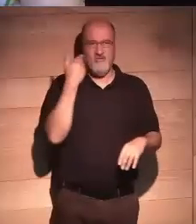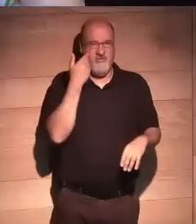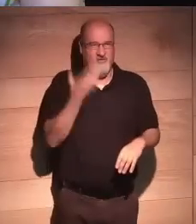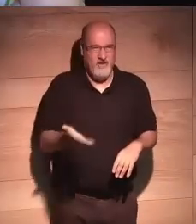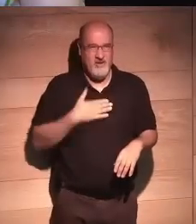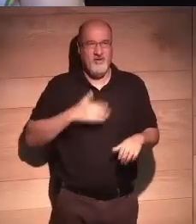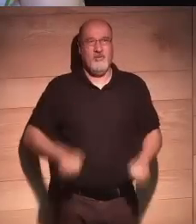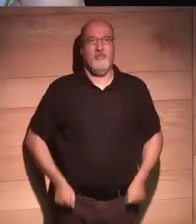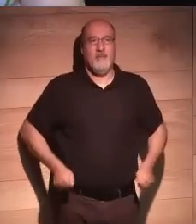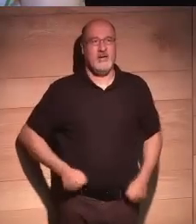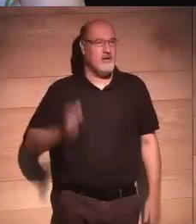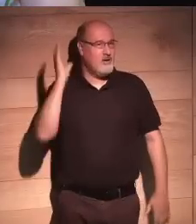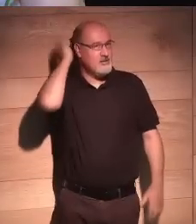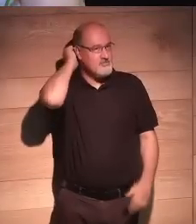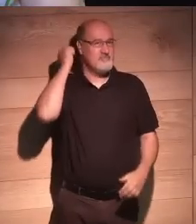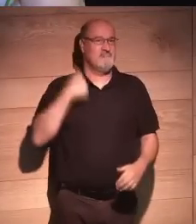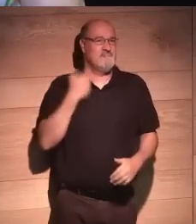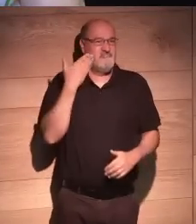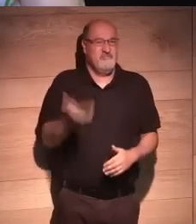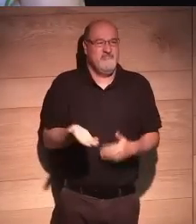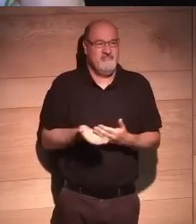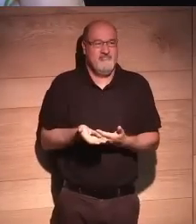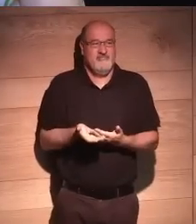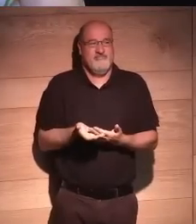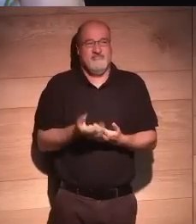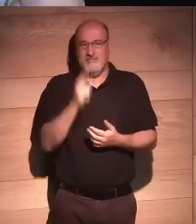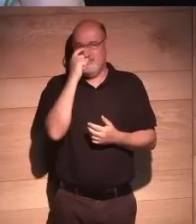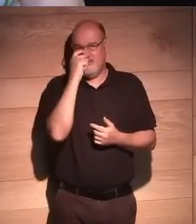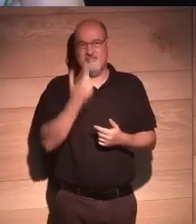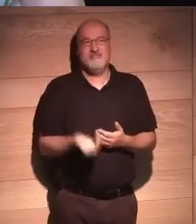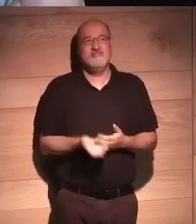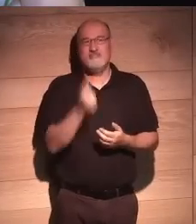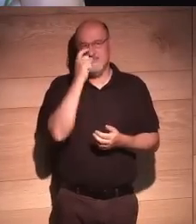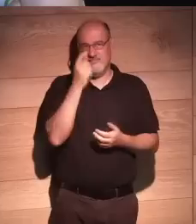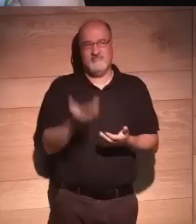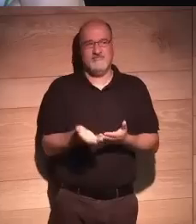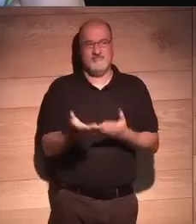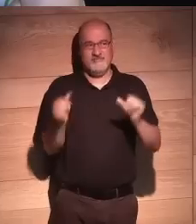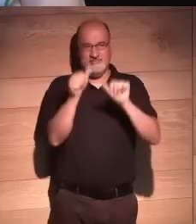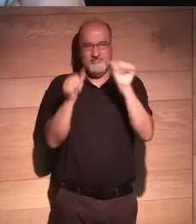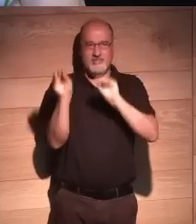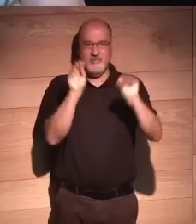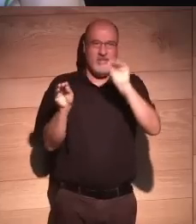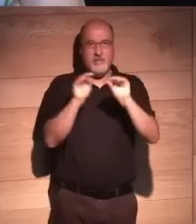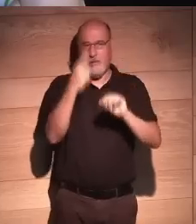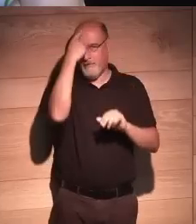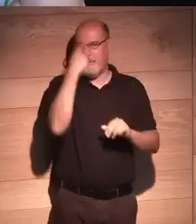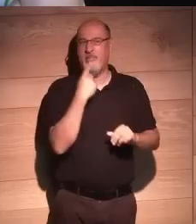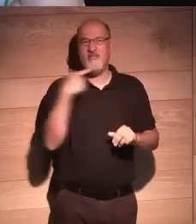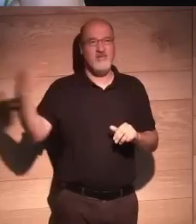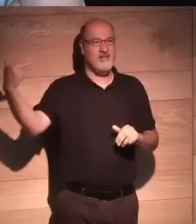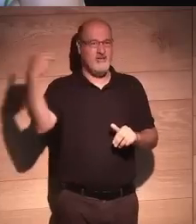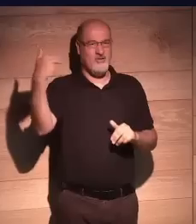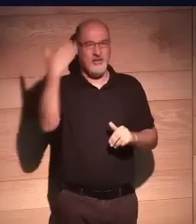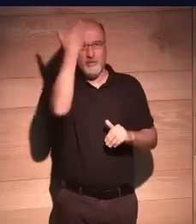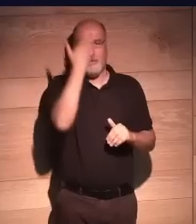vaqueros, coleta y cosas de esas, y con esta nariz que decía el realizador, te procuro no coger de perfil y tal. Pero,